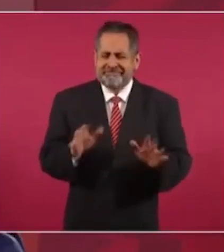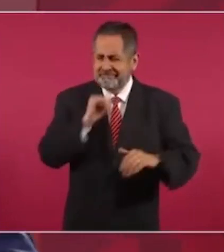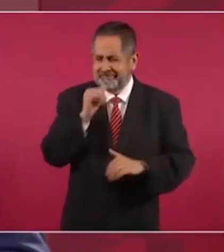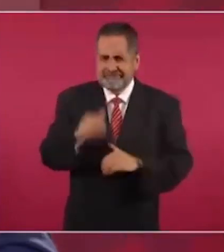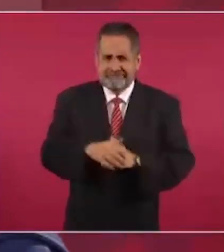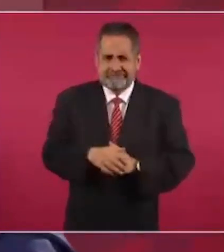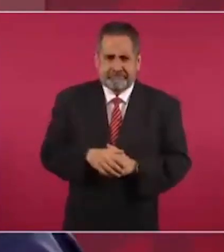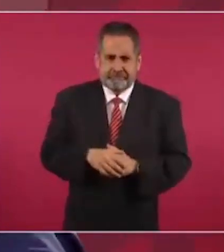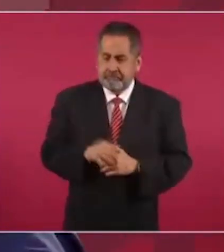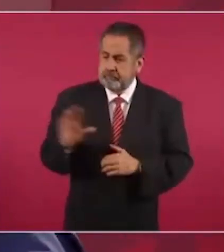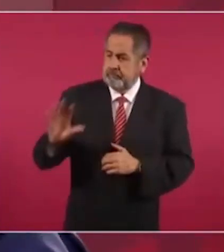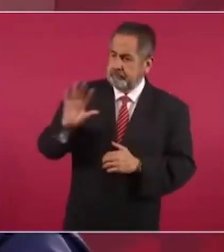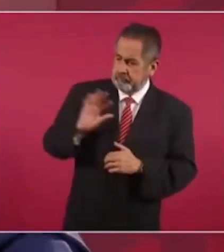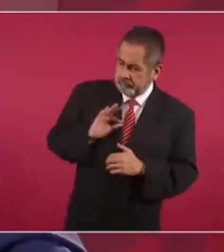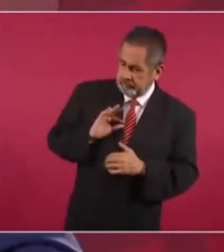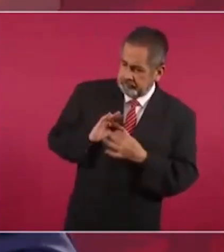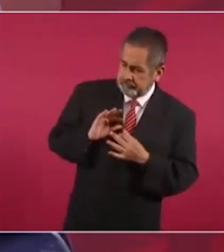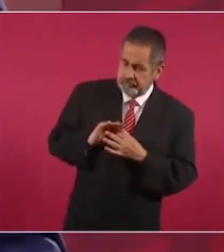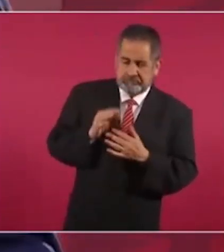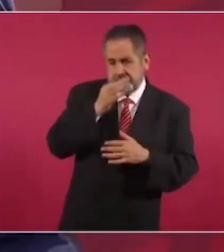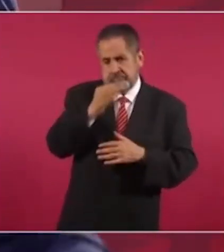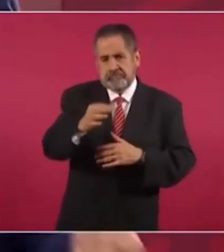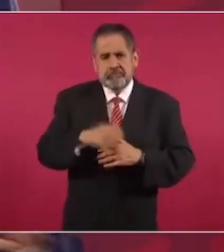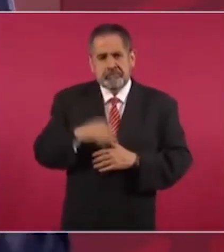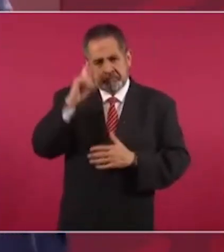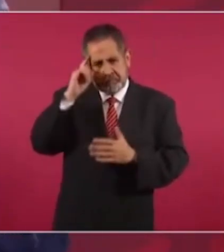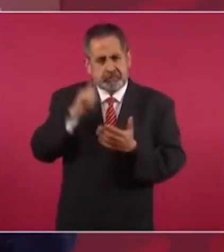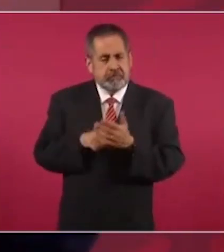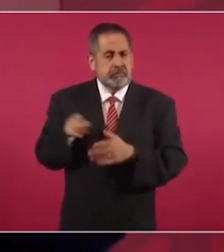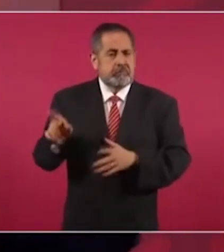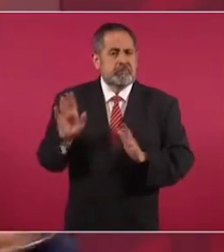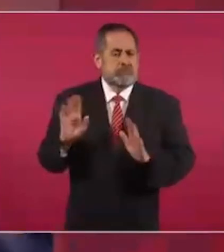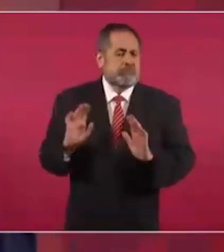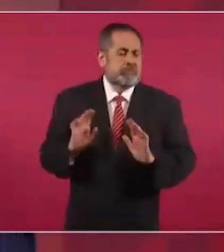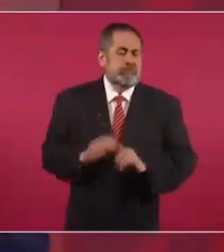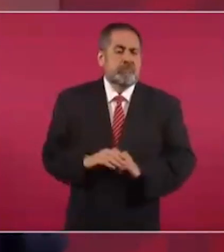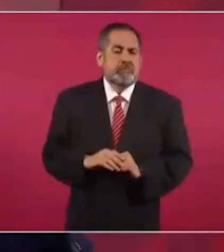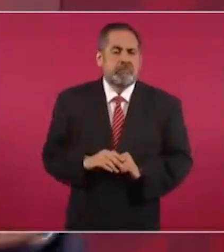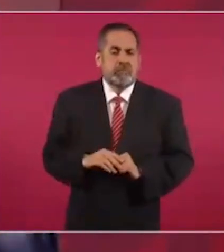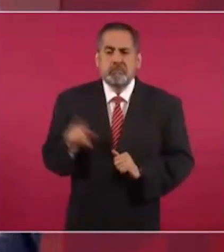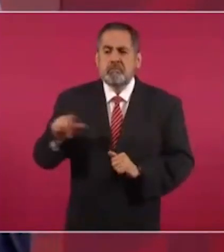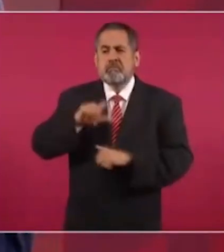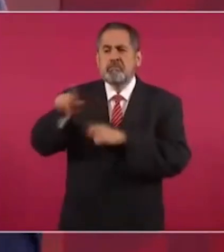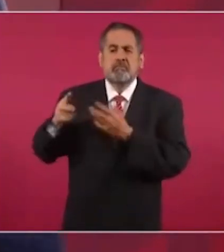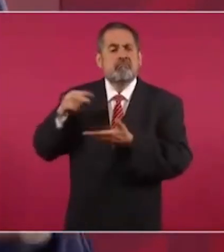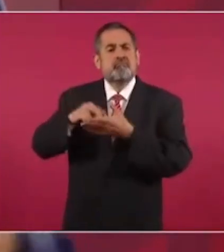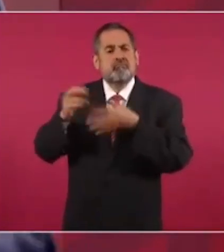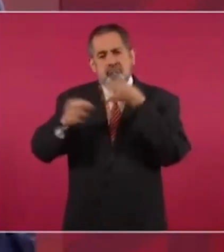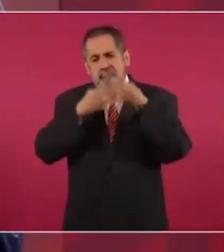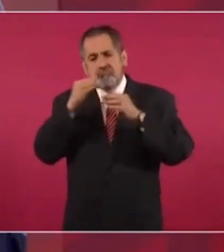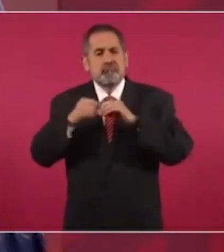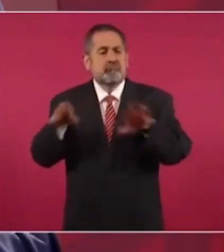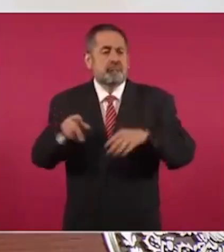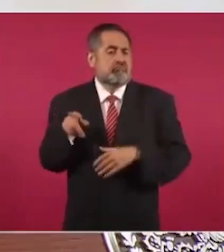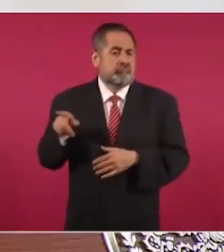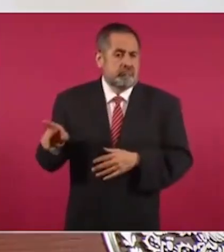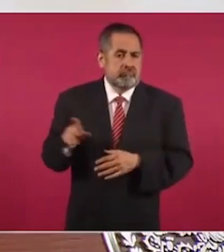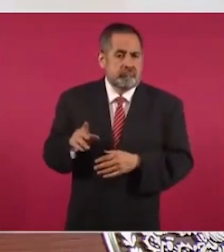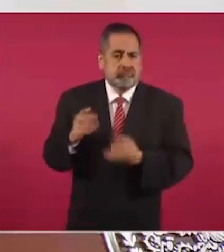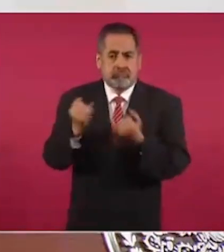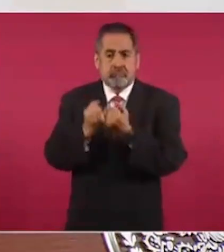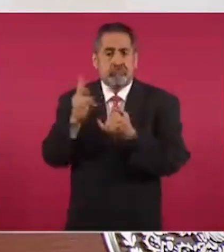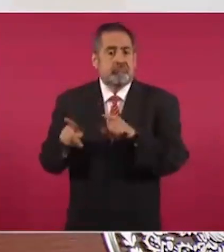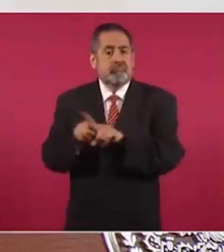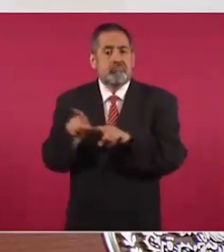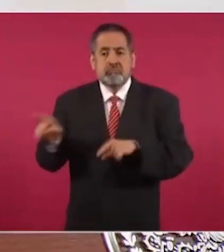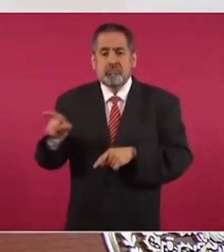Eso es lo que ella me ha manifestado y creo que en su momento lo va a externar. Así como dijo al principio